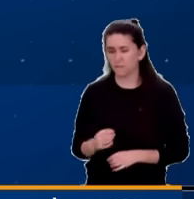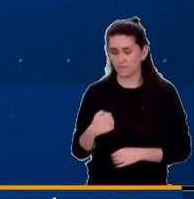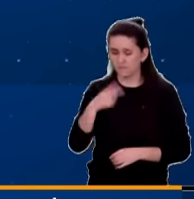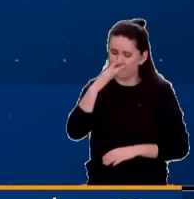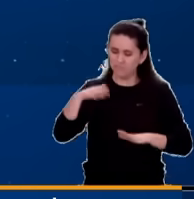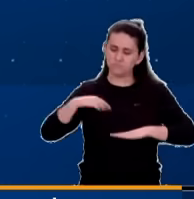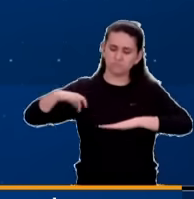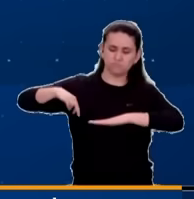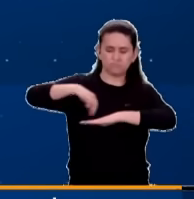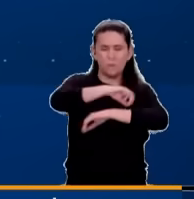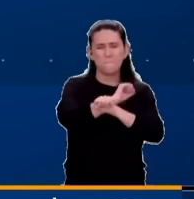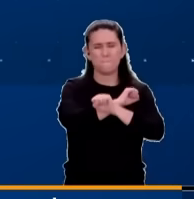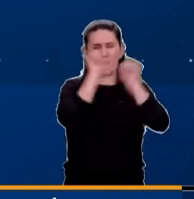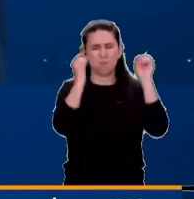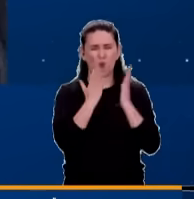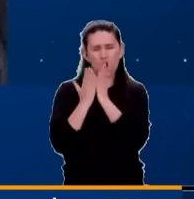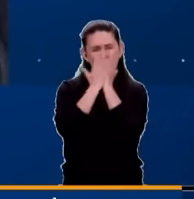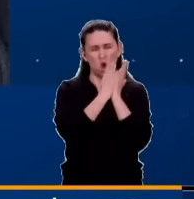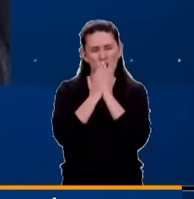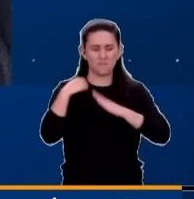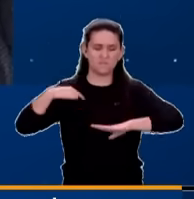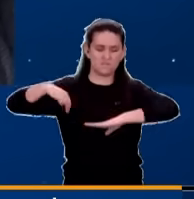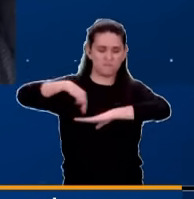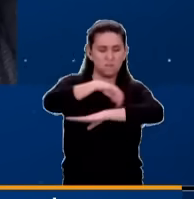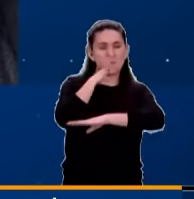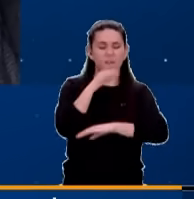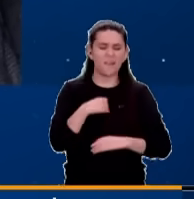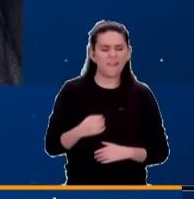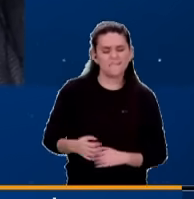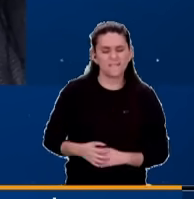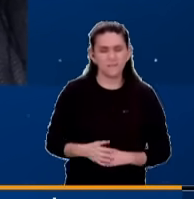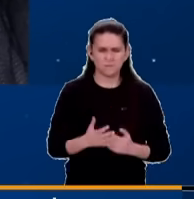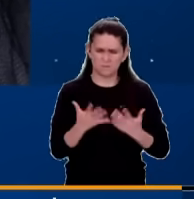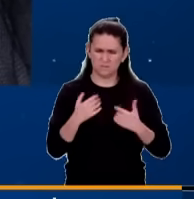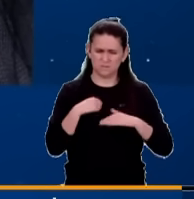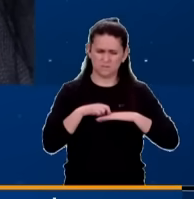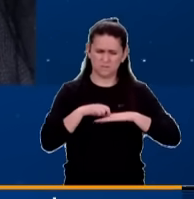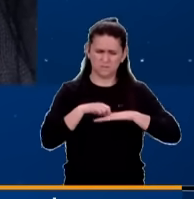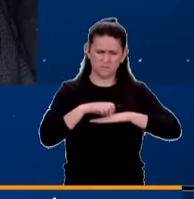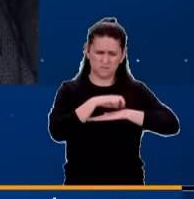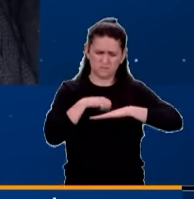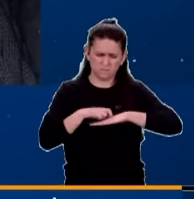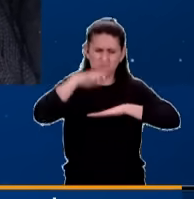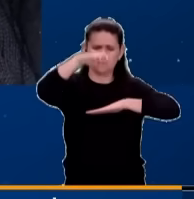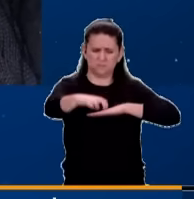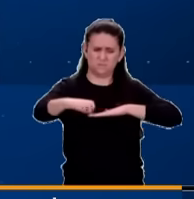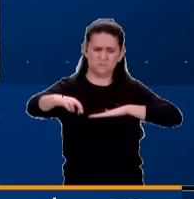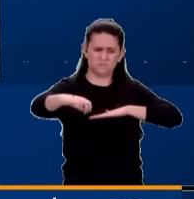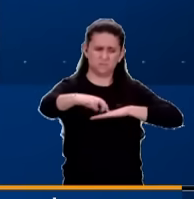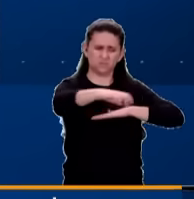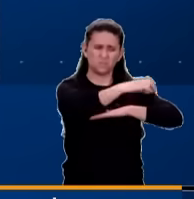salían por la mañana del colegio, él las morboseaba, incluso ellas se pasaban al otro lado de la calle